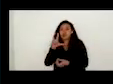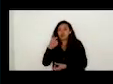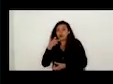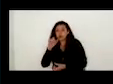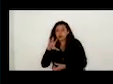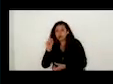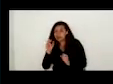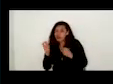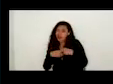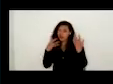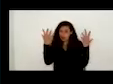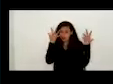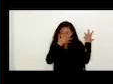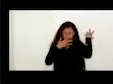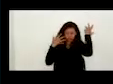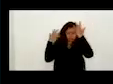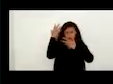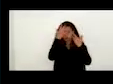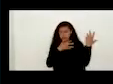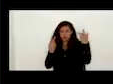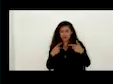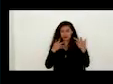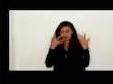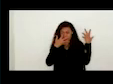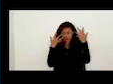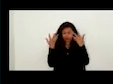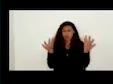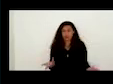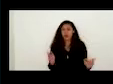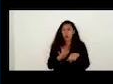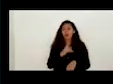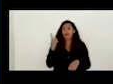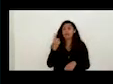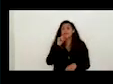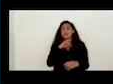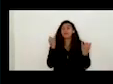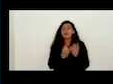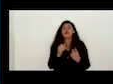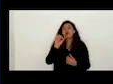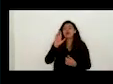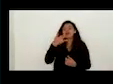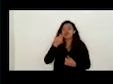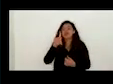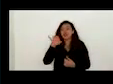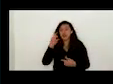ser un poquito confuso para la mayoría de las personas, porque también nos van a aportar carbohidratos